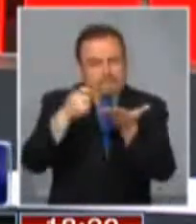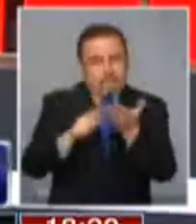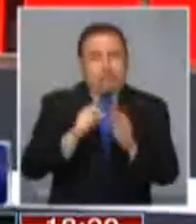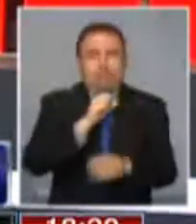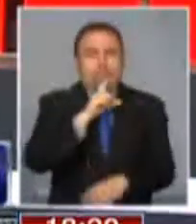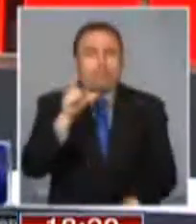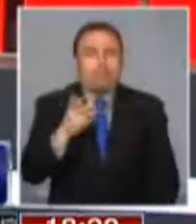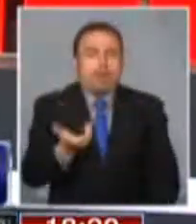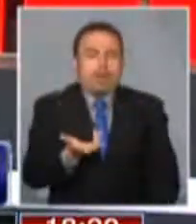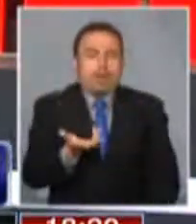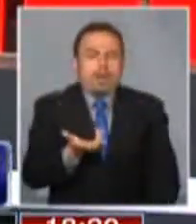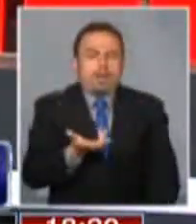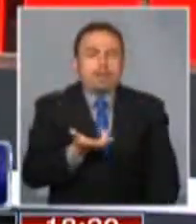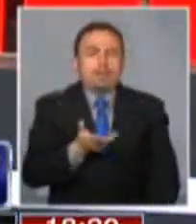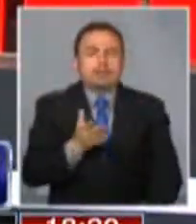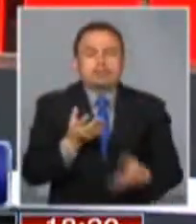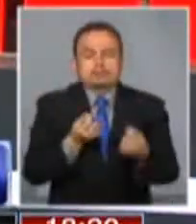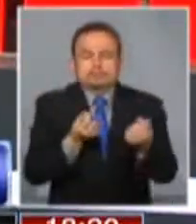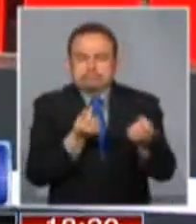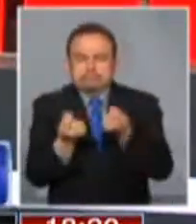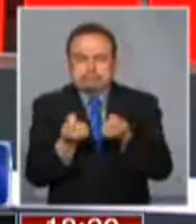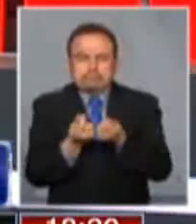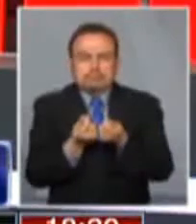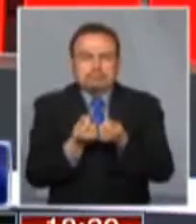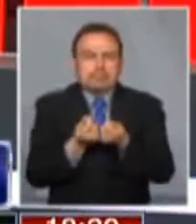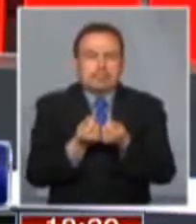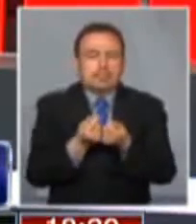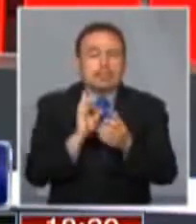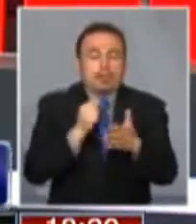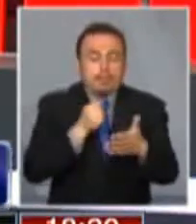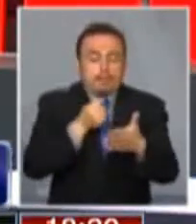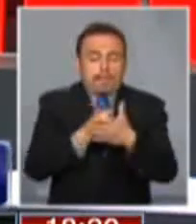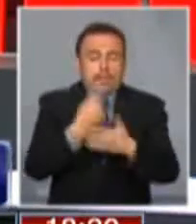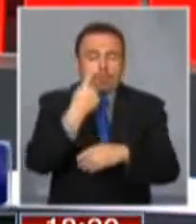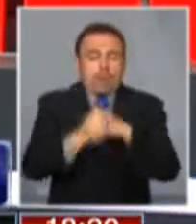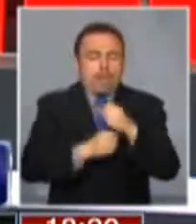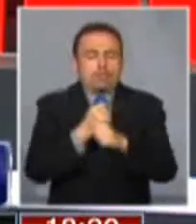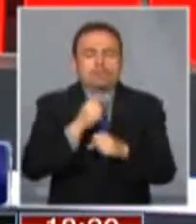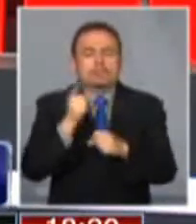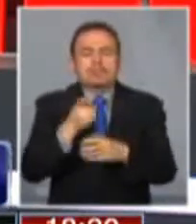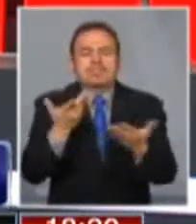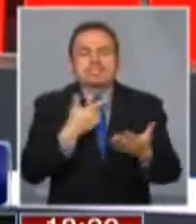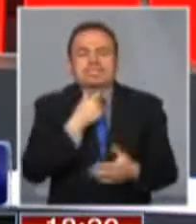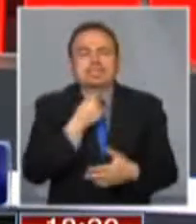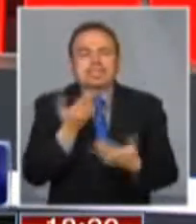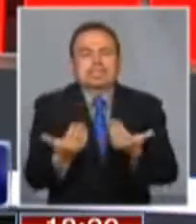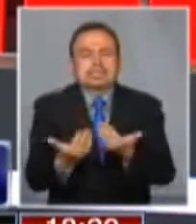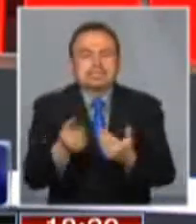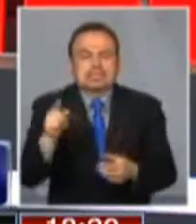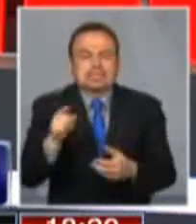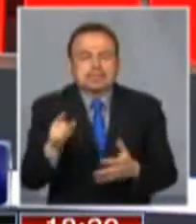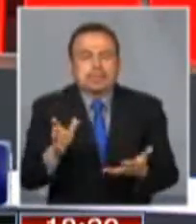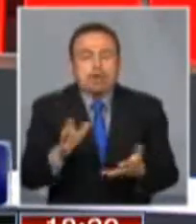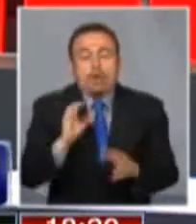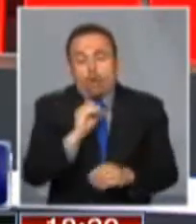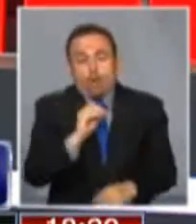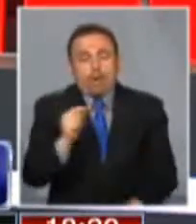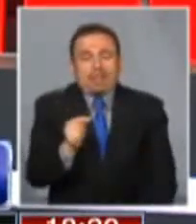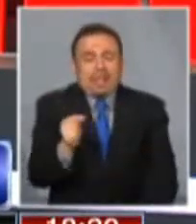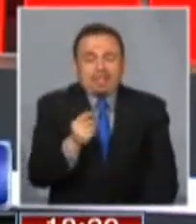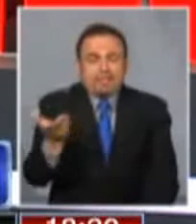cuáles serían en términos económicos en un plazo de un año lo que ustedes eventualmente los